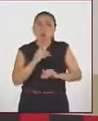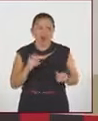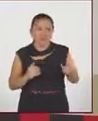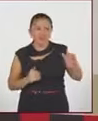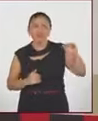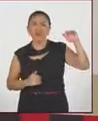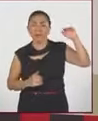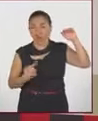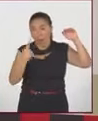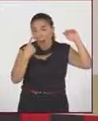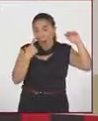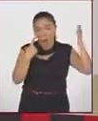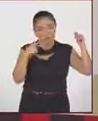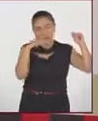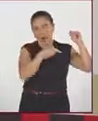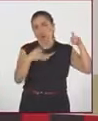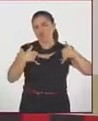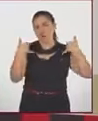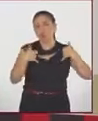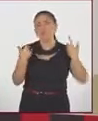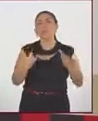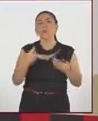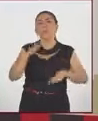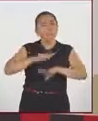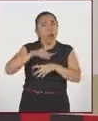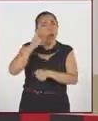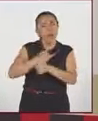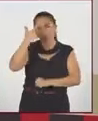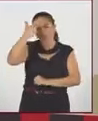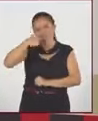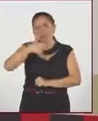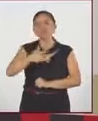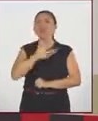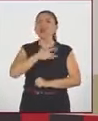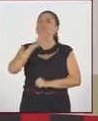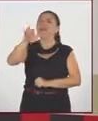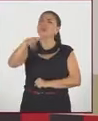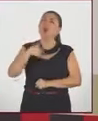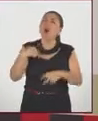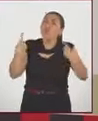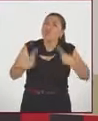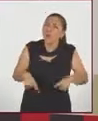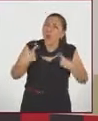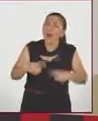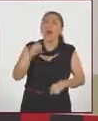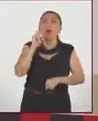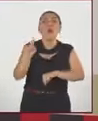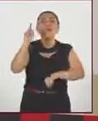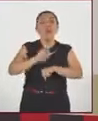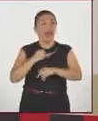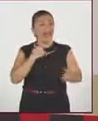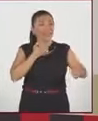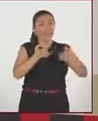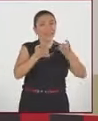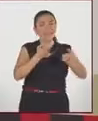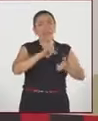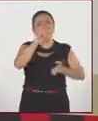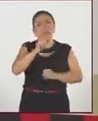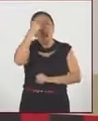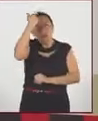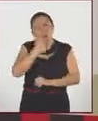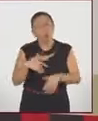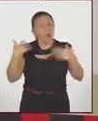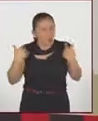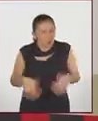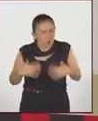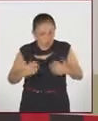el paciente a esta edad por las noches refieren dolor, sobre todo los días que tuvieron mayor actividad física, pero bueno, la mayoría de